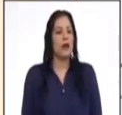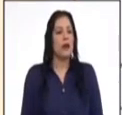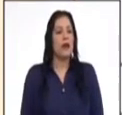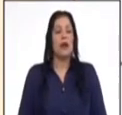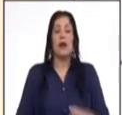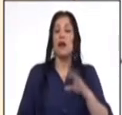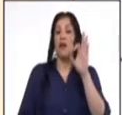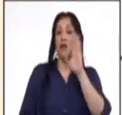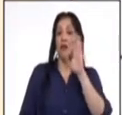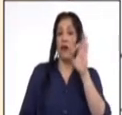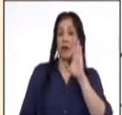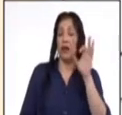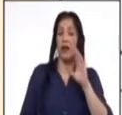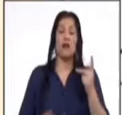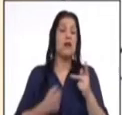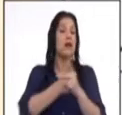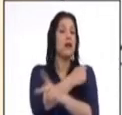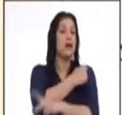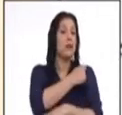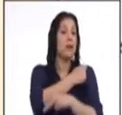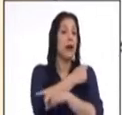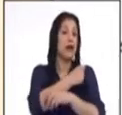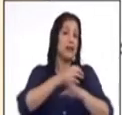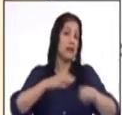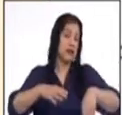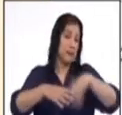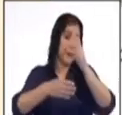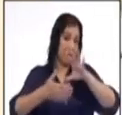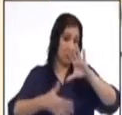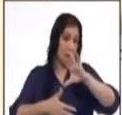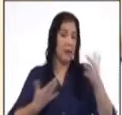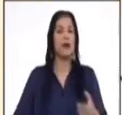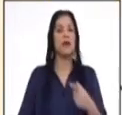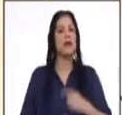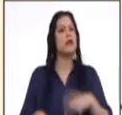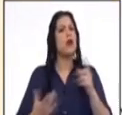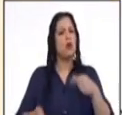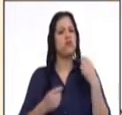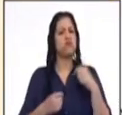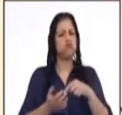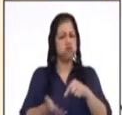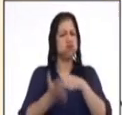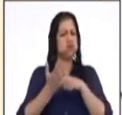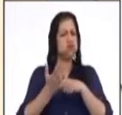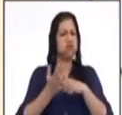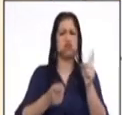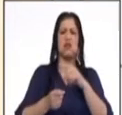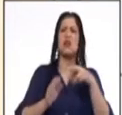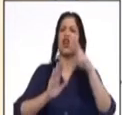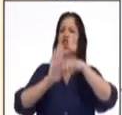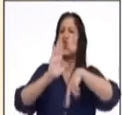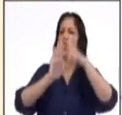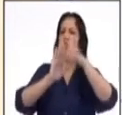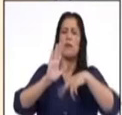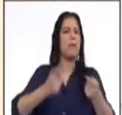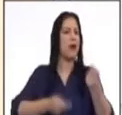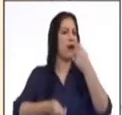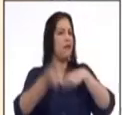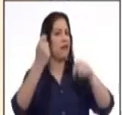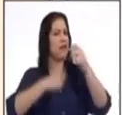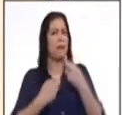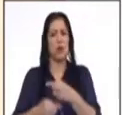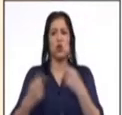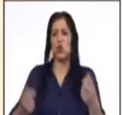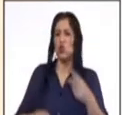En febrero, los países del Pacto Andino imponen severas restricciones a las exportaciones